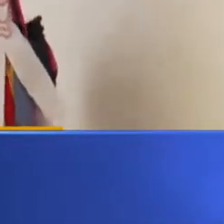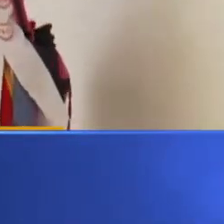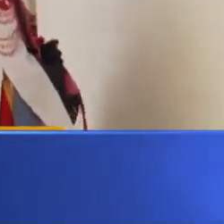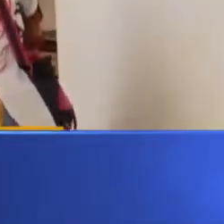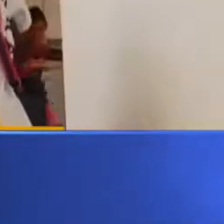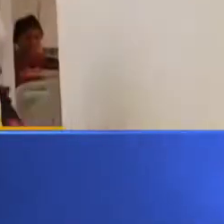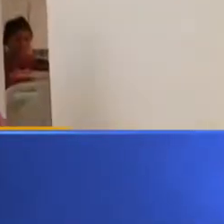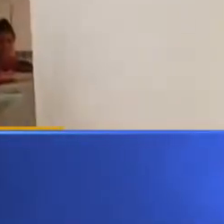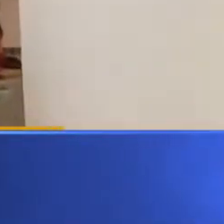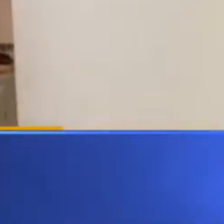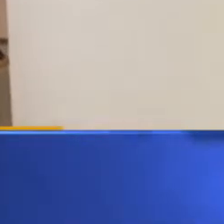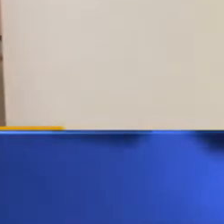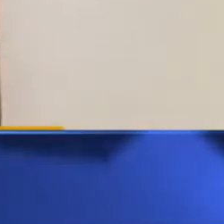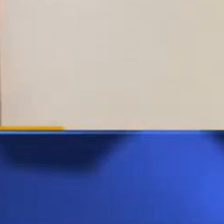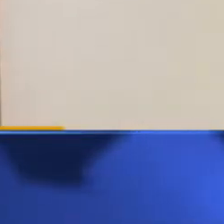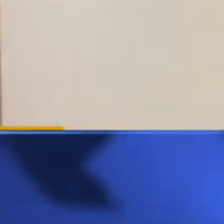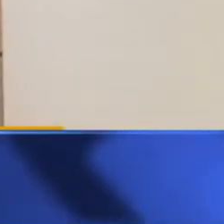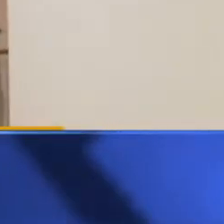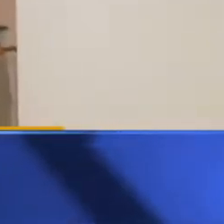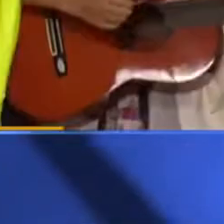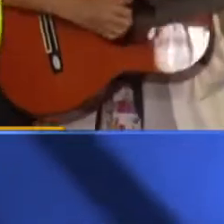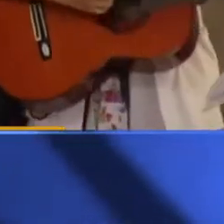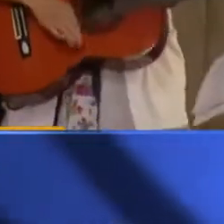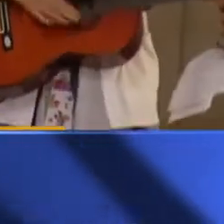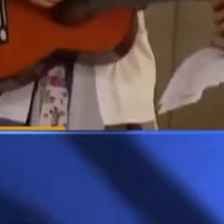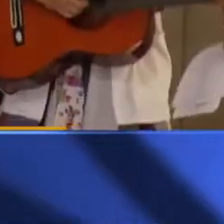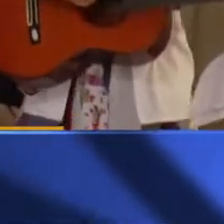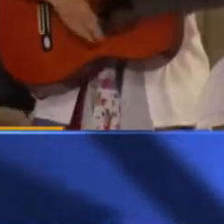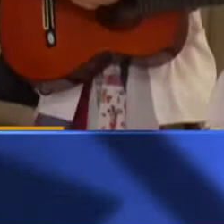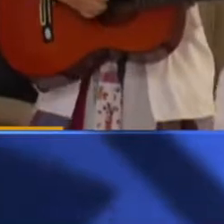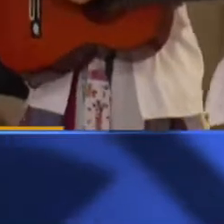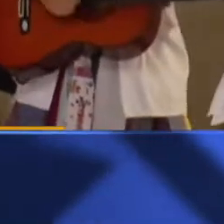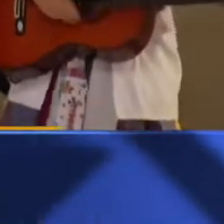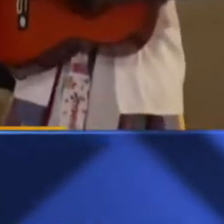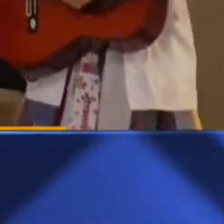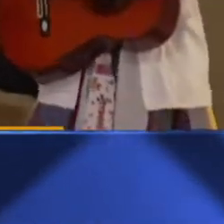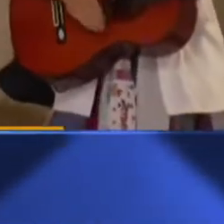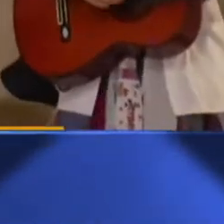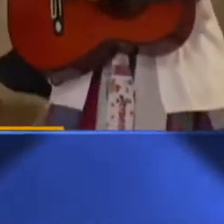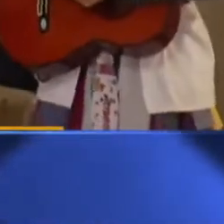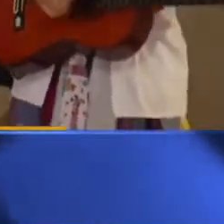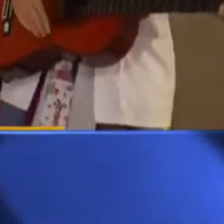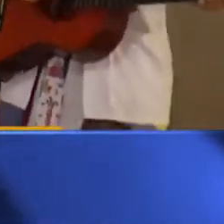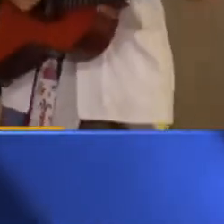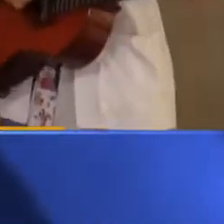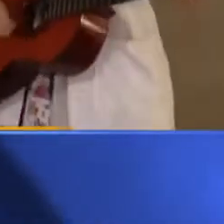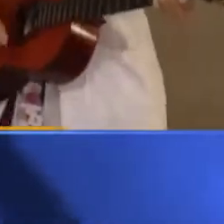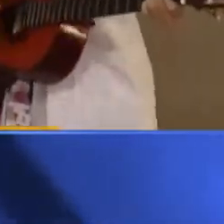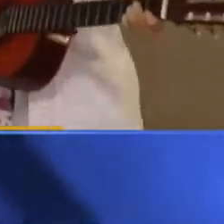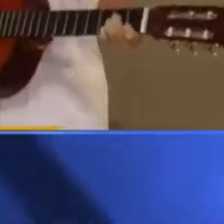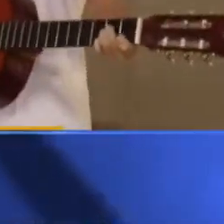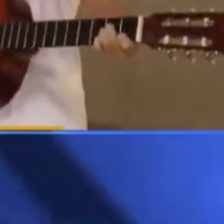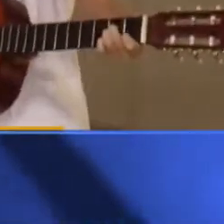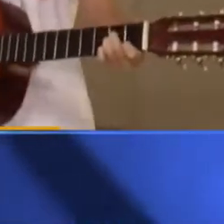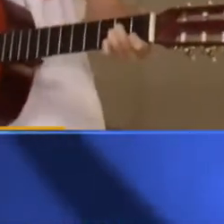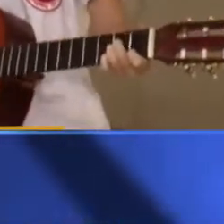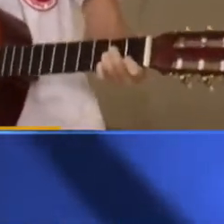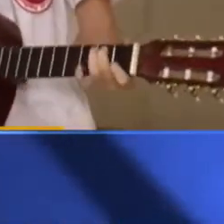parte de esta belleza de trabajo que realizan en los hospitales y las clínicas de la ciudad. Ya volvemos.